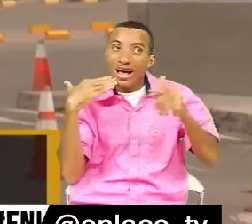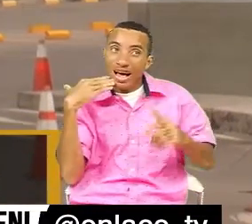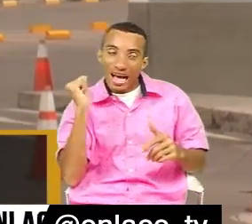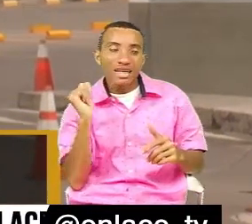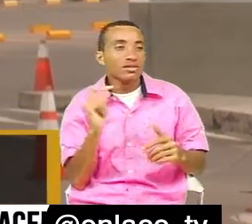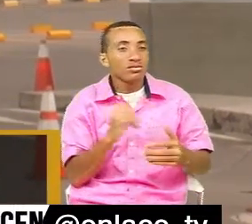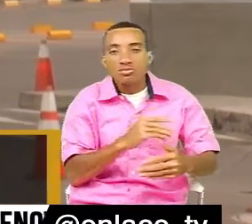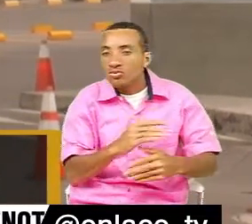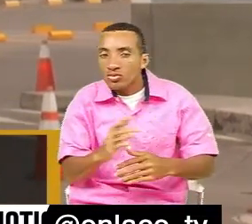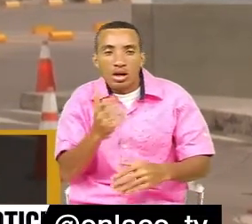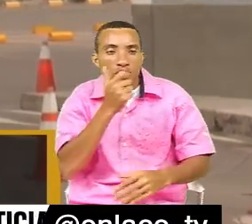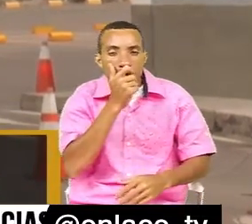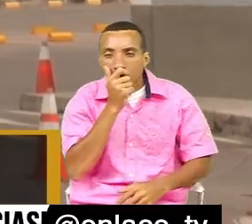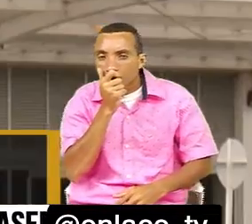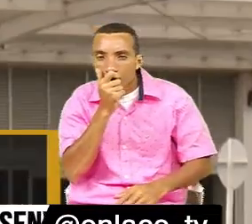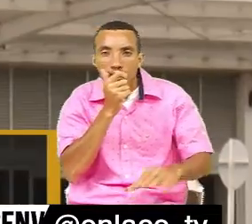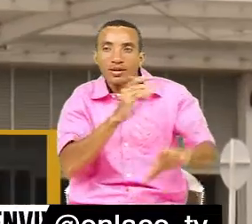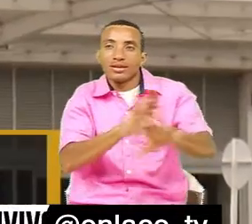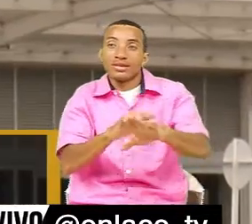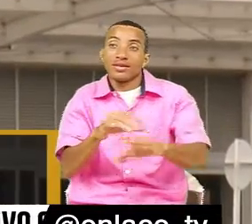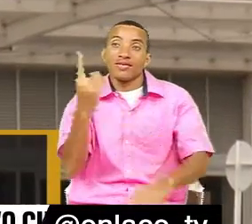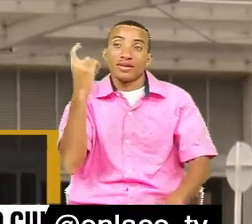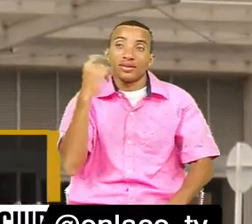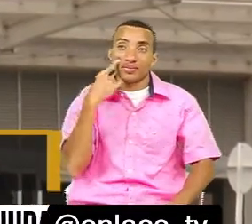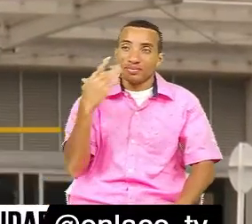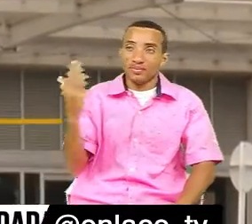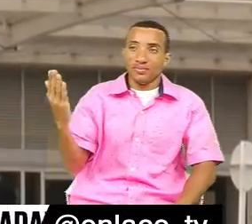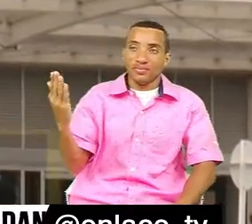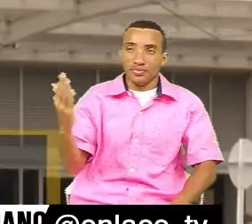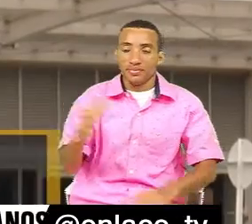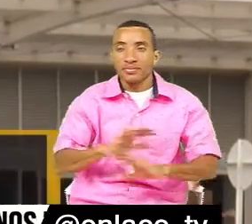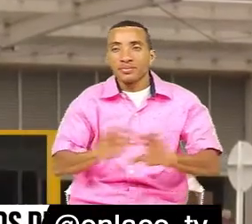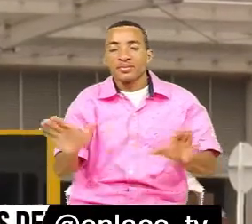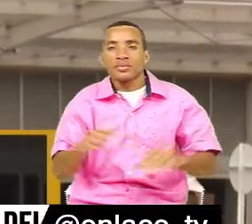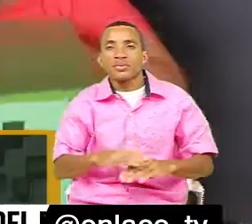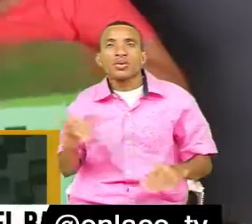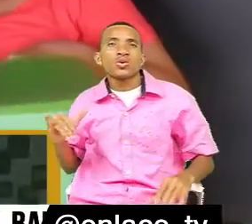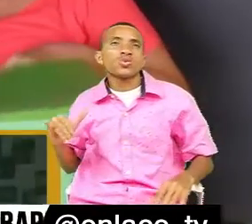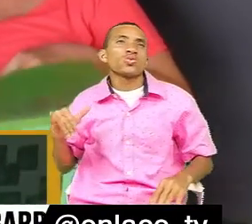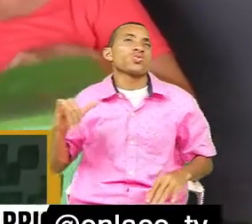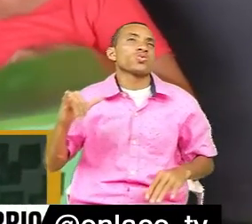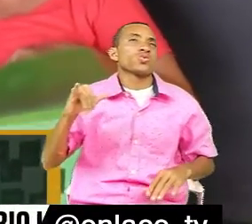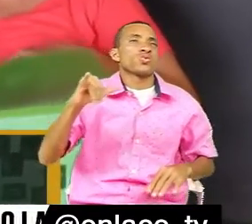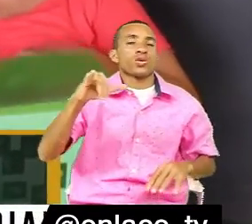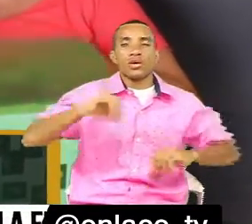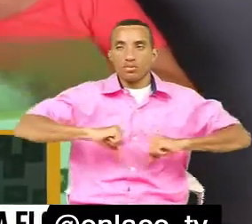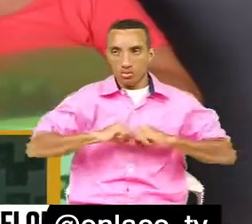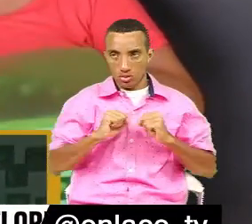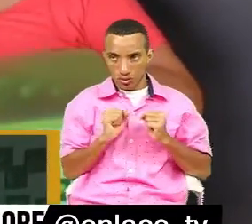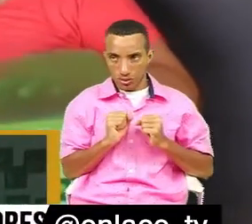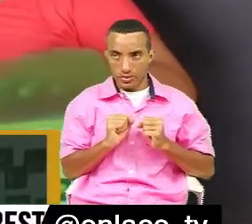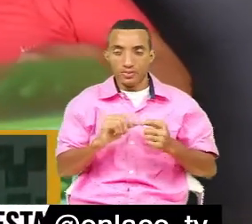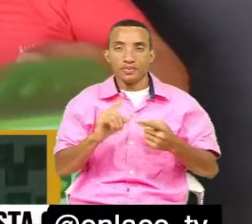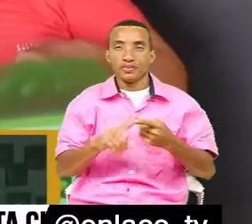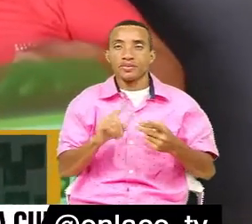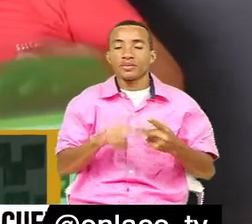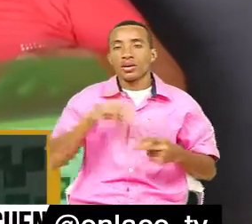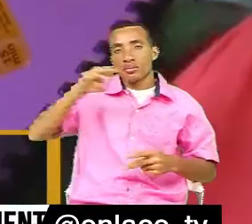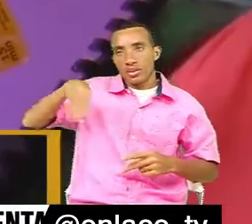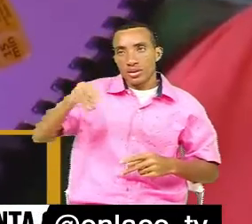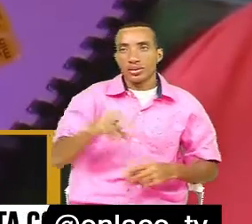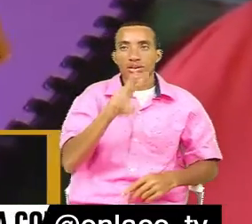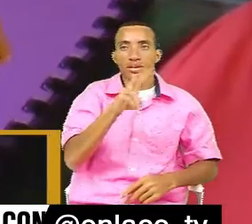los pasajeros del vuelo de Avianca AB8587 que cubría la ruta Barranca Bermeja-Bogotá la mañana de este miércoles 7:45 vieron como dicho vuelo